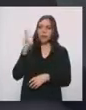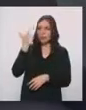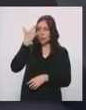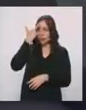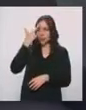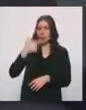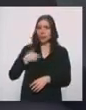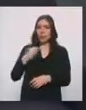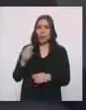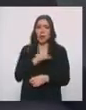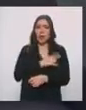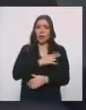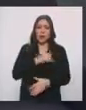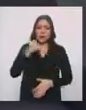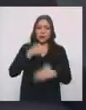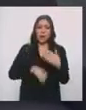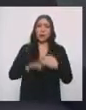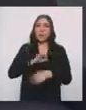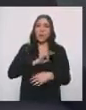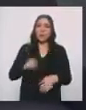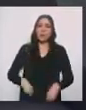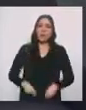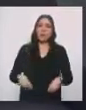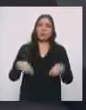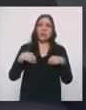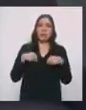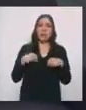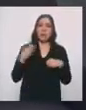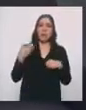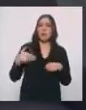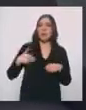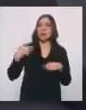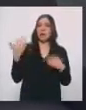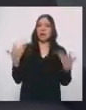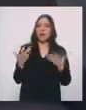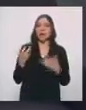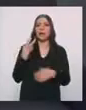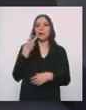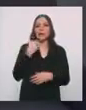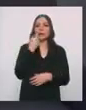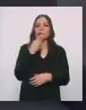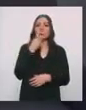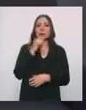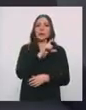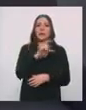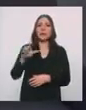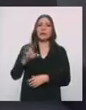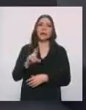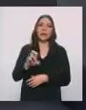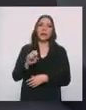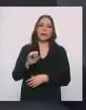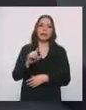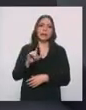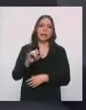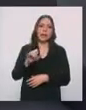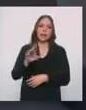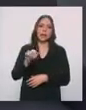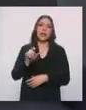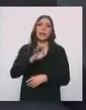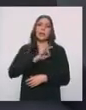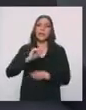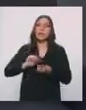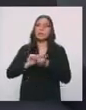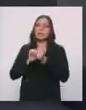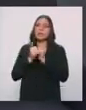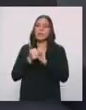es un gran logro. Precisamente de eso se trata la resiliencia, de pues pese a circunstancias adversas, difíciles, poder